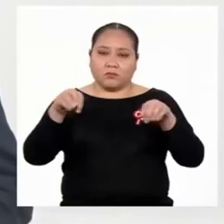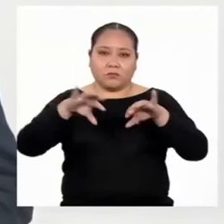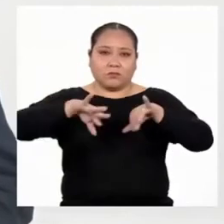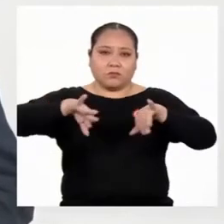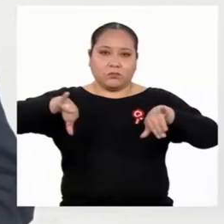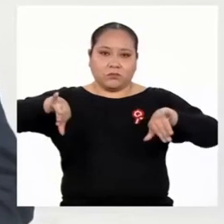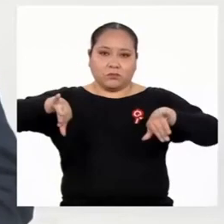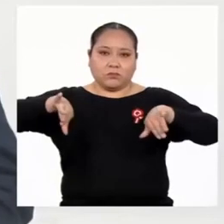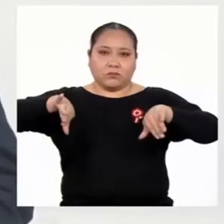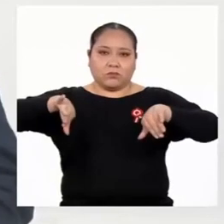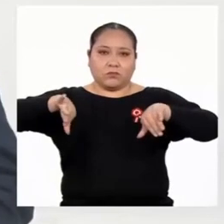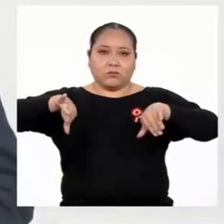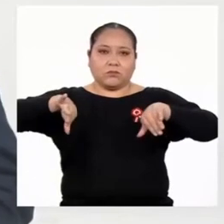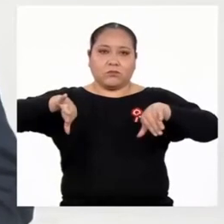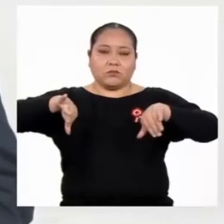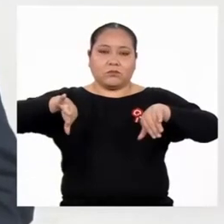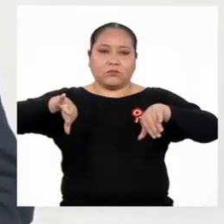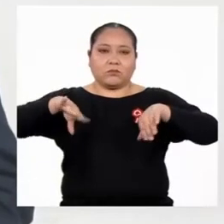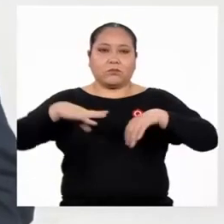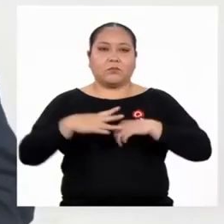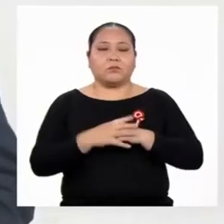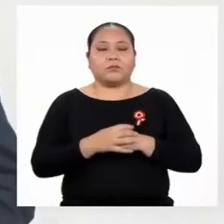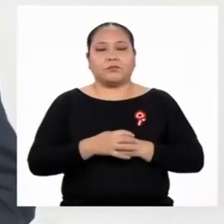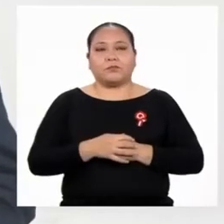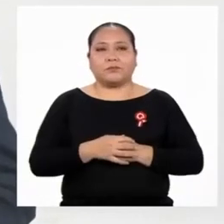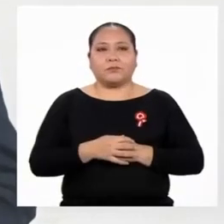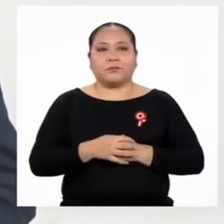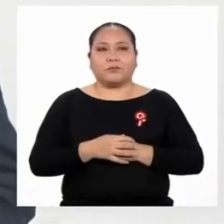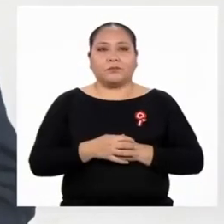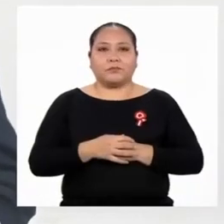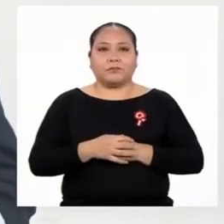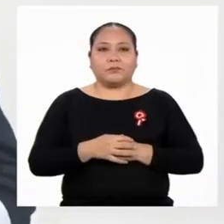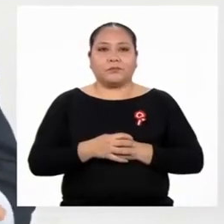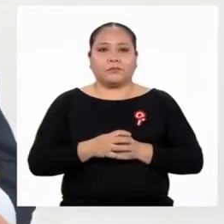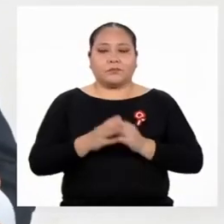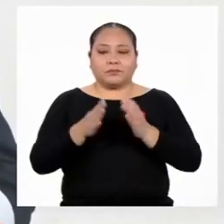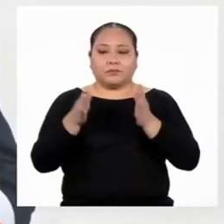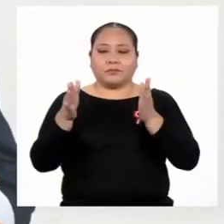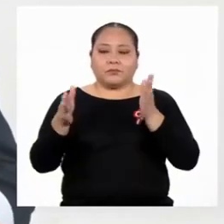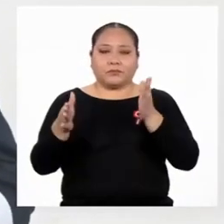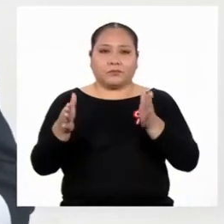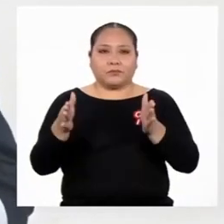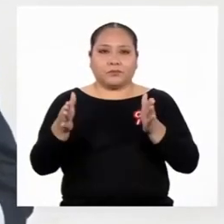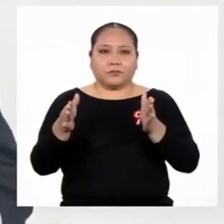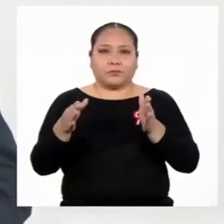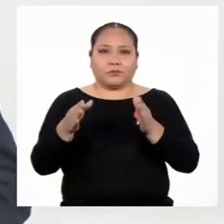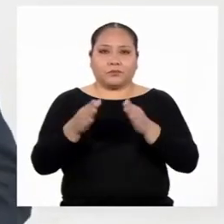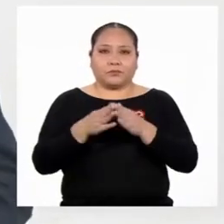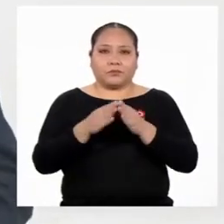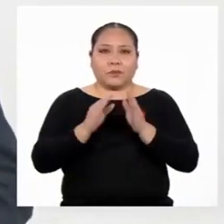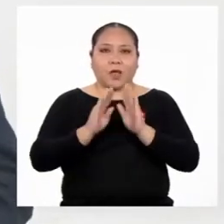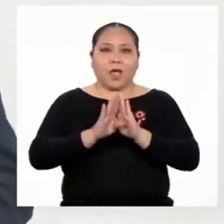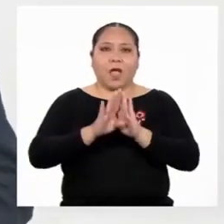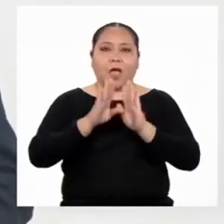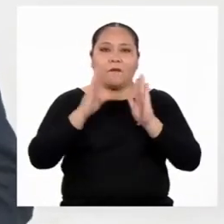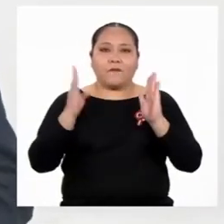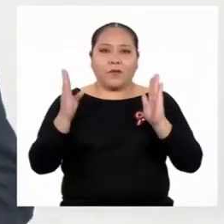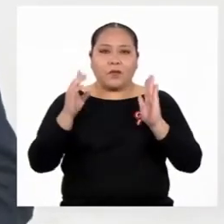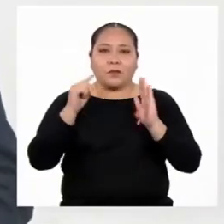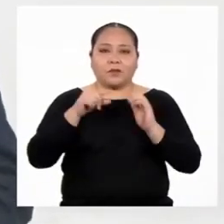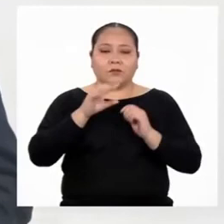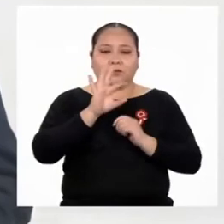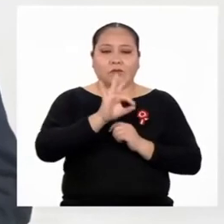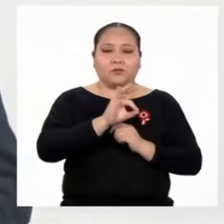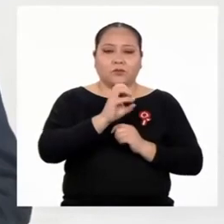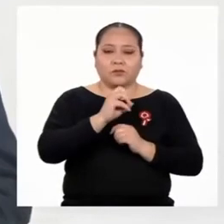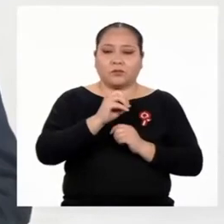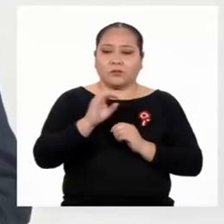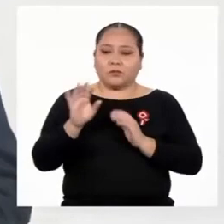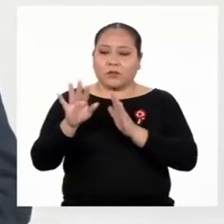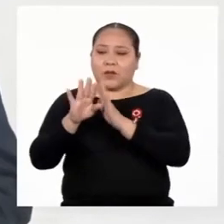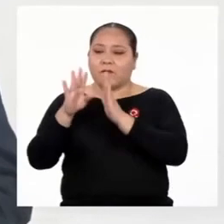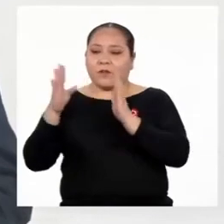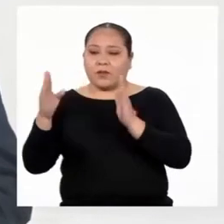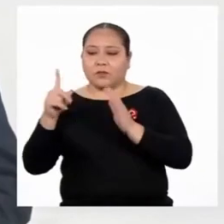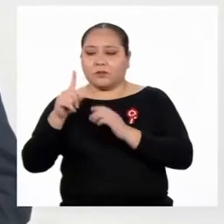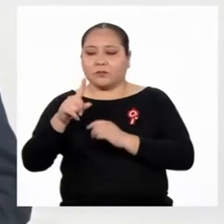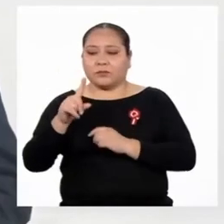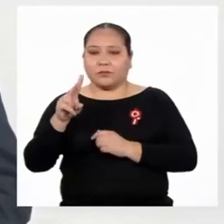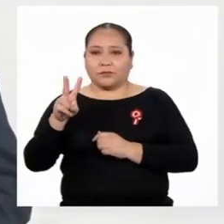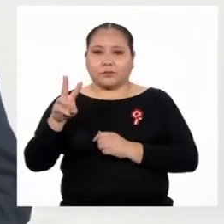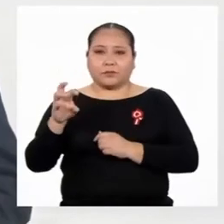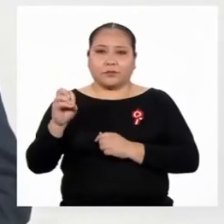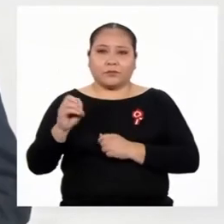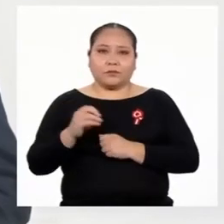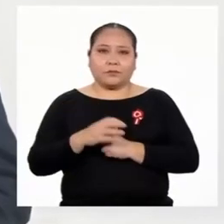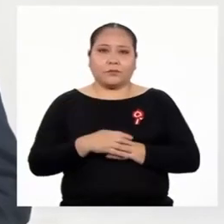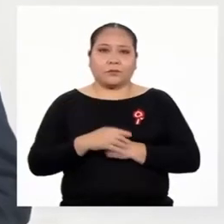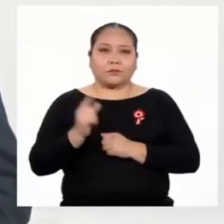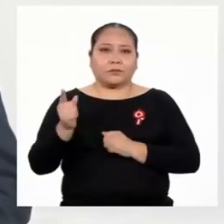números. Entonces, el intervalo es abierto en 90 y abierto en 120. Y